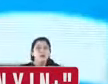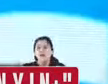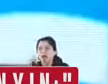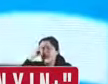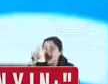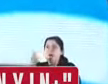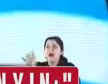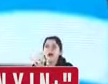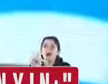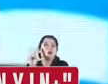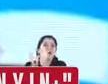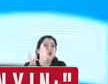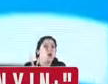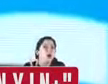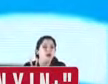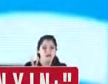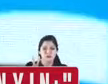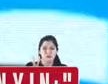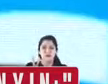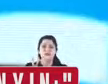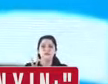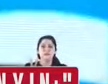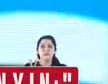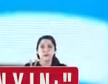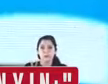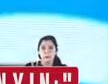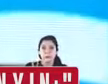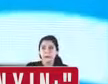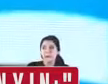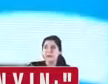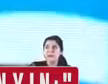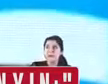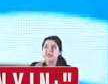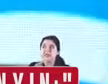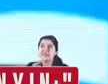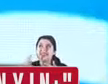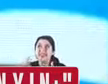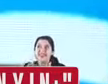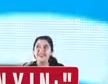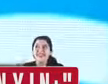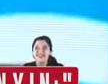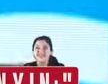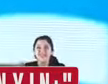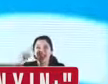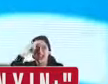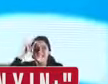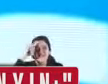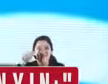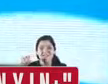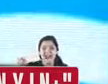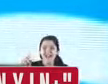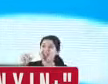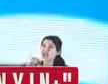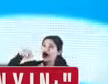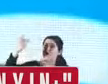porque entonces dicen que en realidad las vacas que se iban para afuera